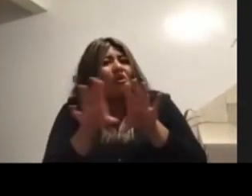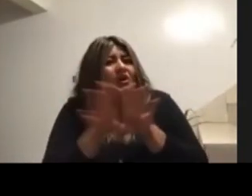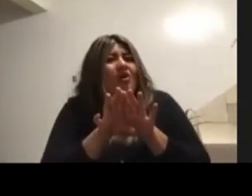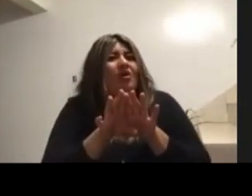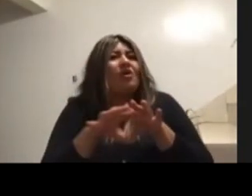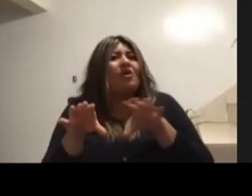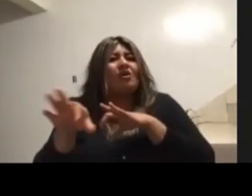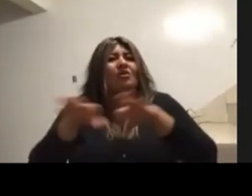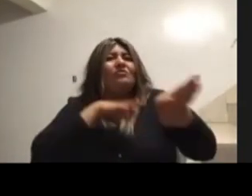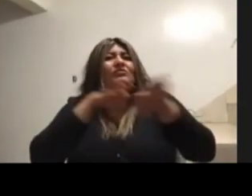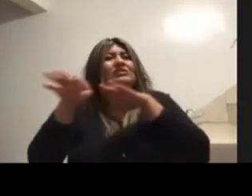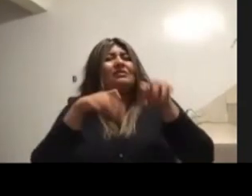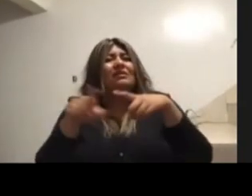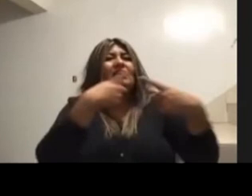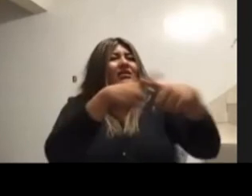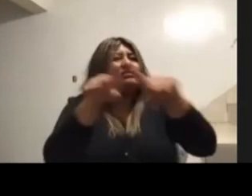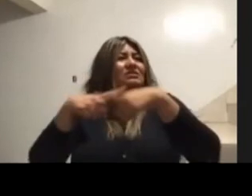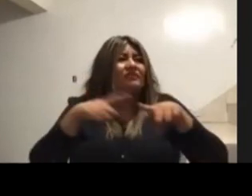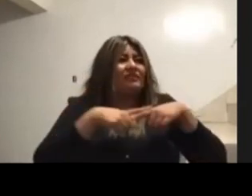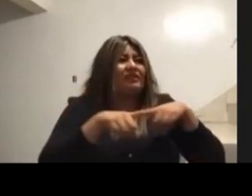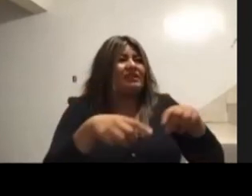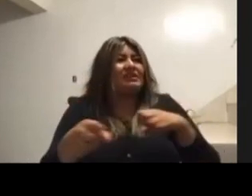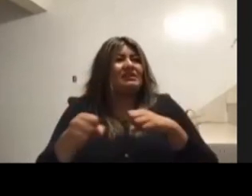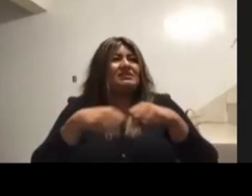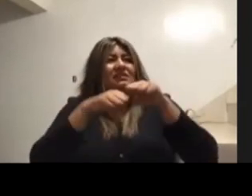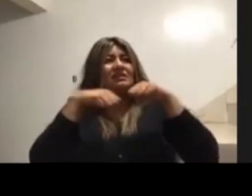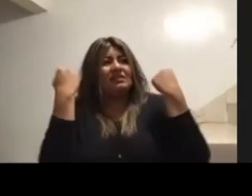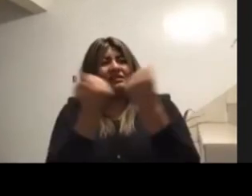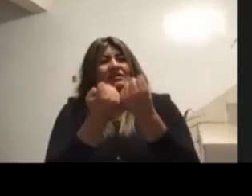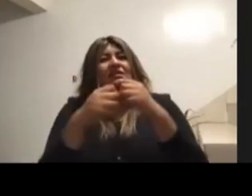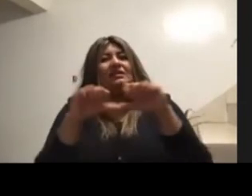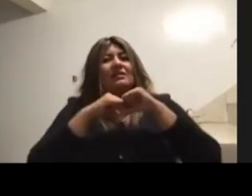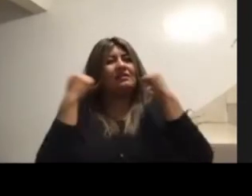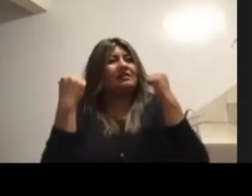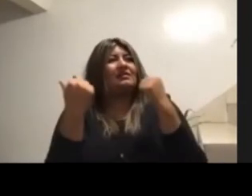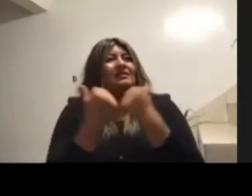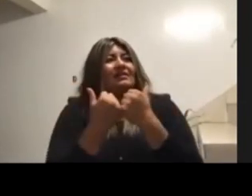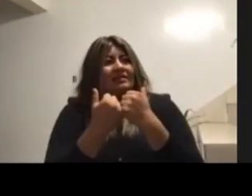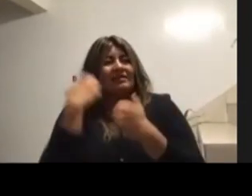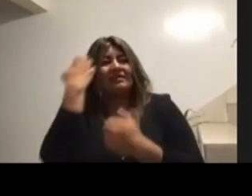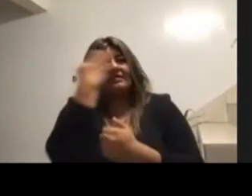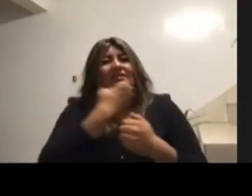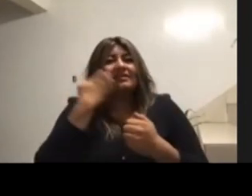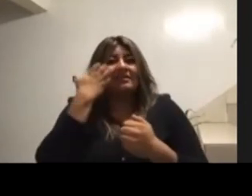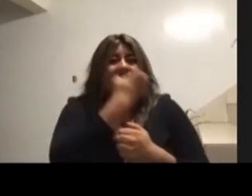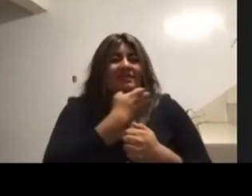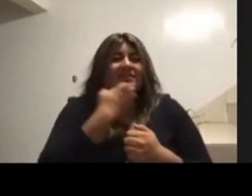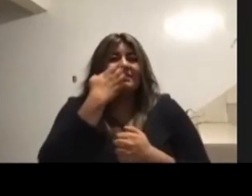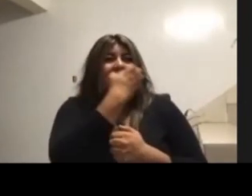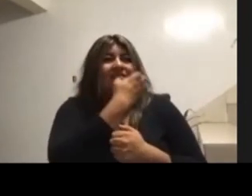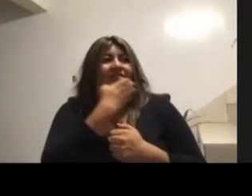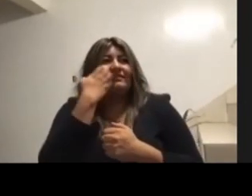agentes, los agentes educativos, pero todos los que conforman la comunidad escolar para la inclusión educativa?